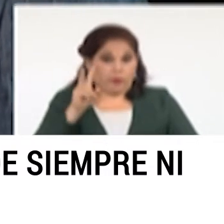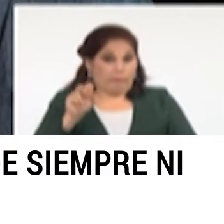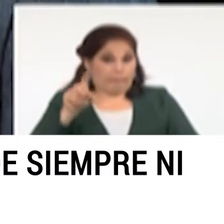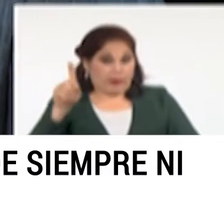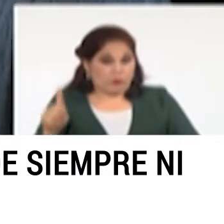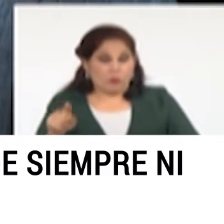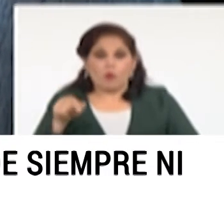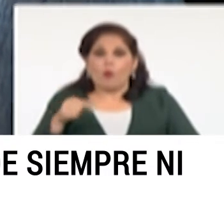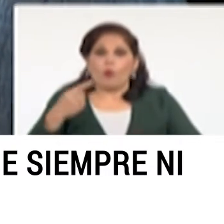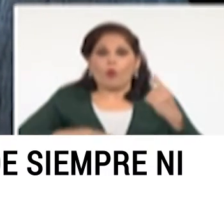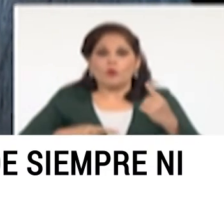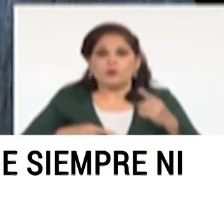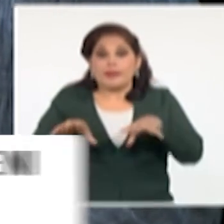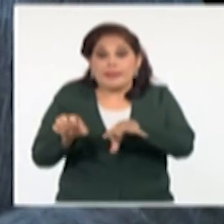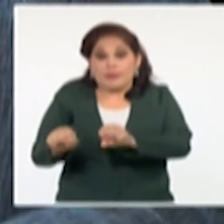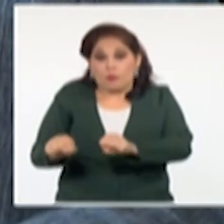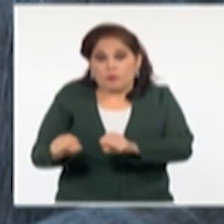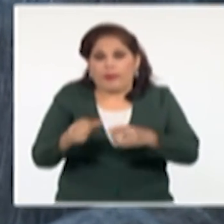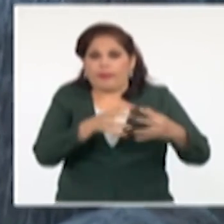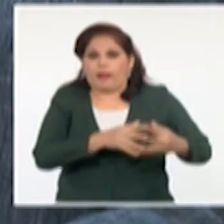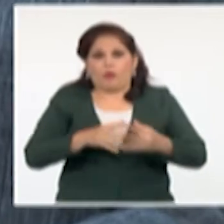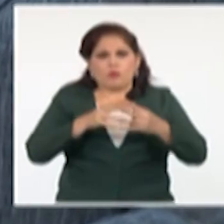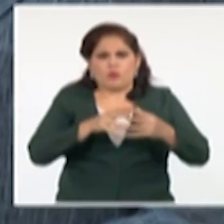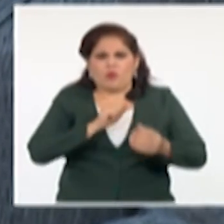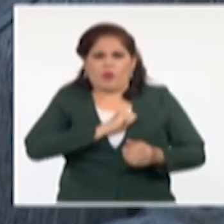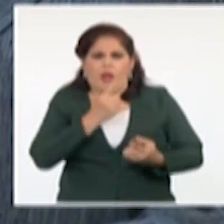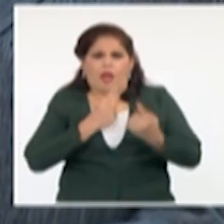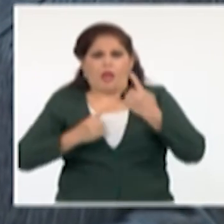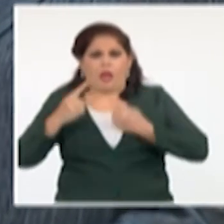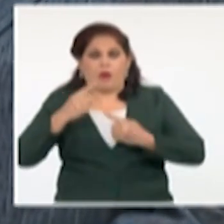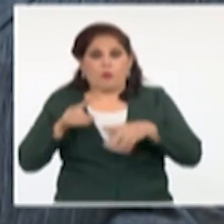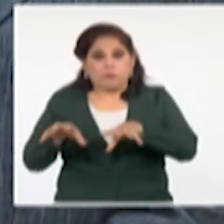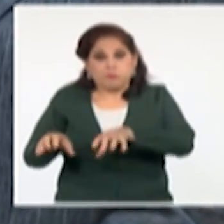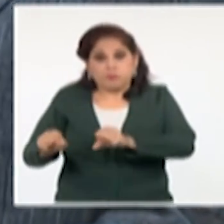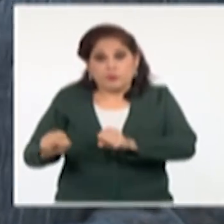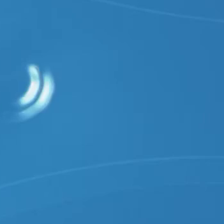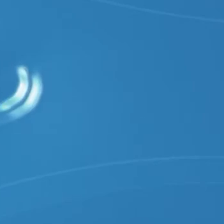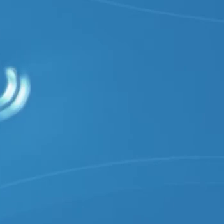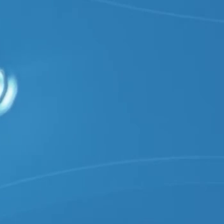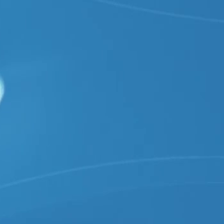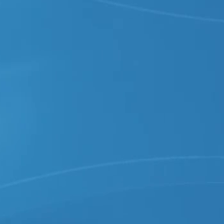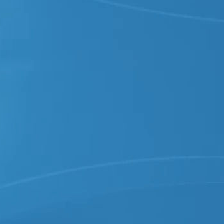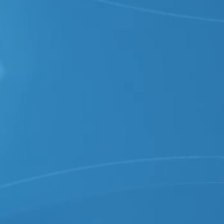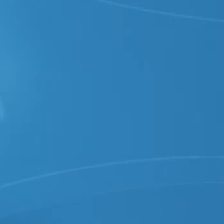hay cabida para los anexionistas de siempre ni para los mercenarios del momento.